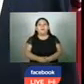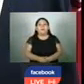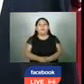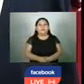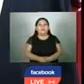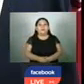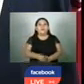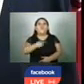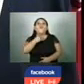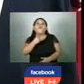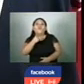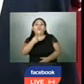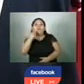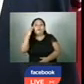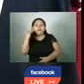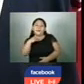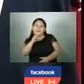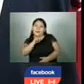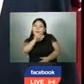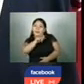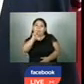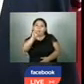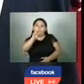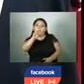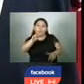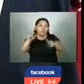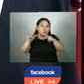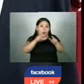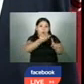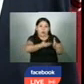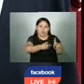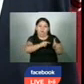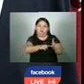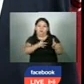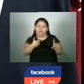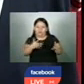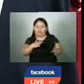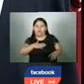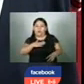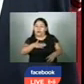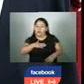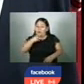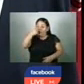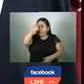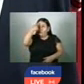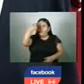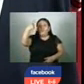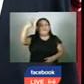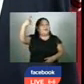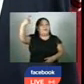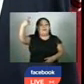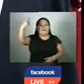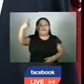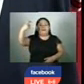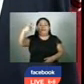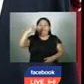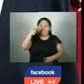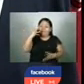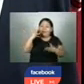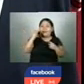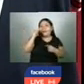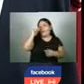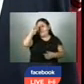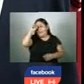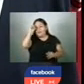Tenía 22 años, sin duda alguna era una persona que tenía muchos sueños, tenía muchas visiones,